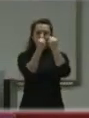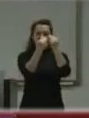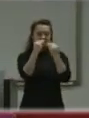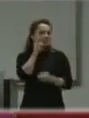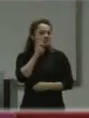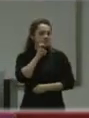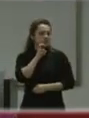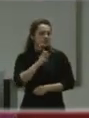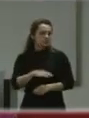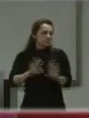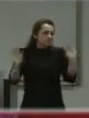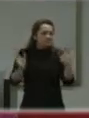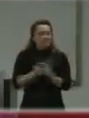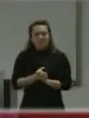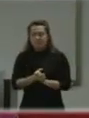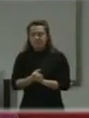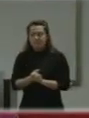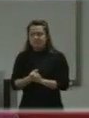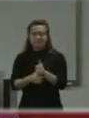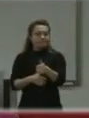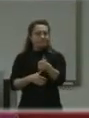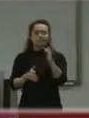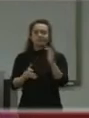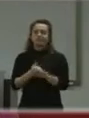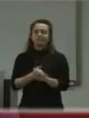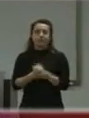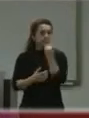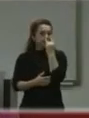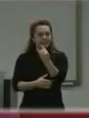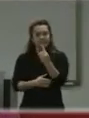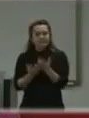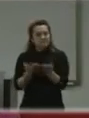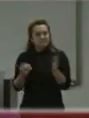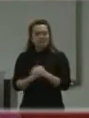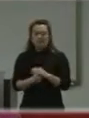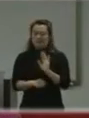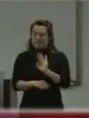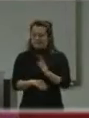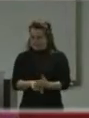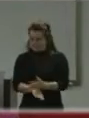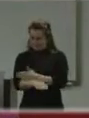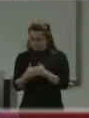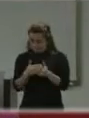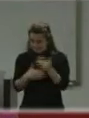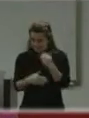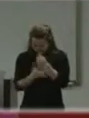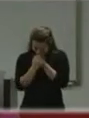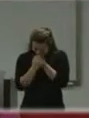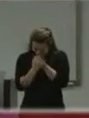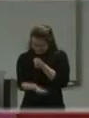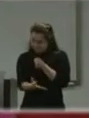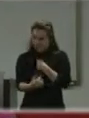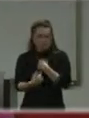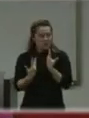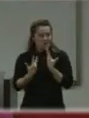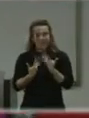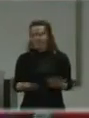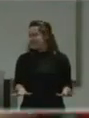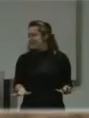nada fue muy interesante Aunque al principio debo confesarlo no